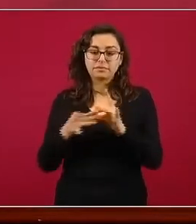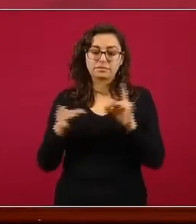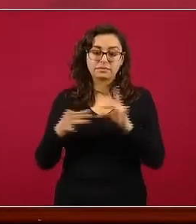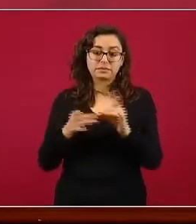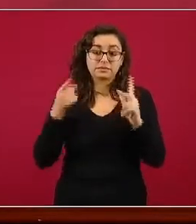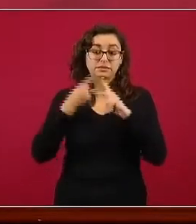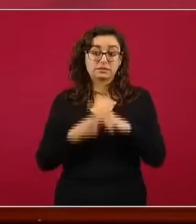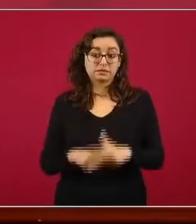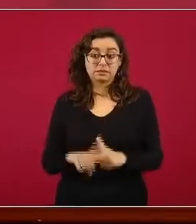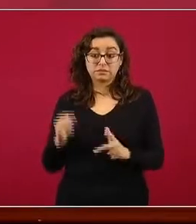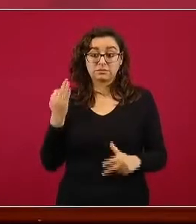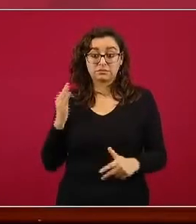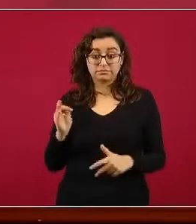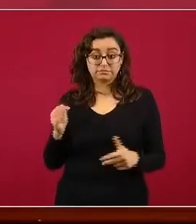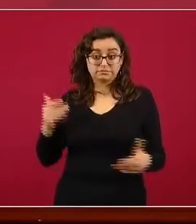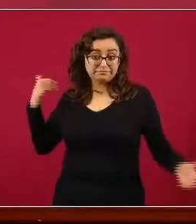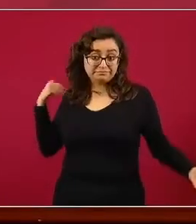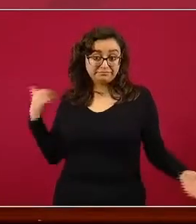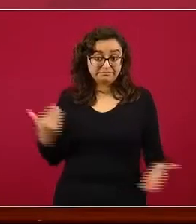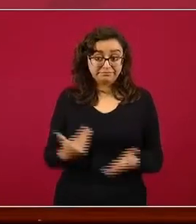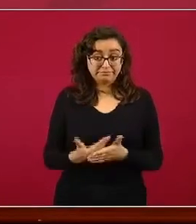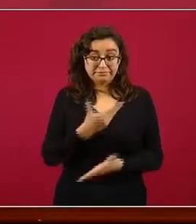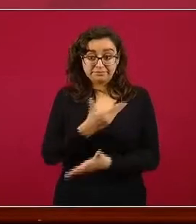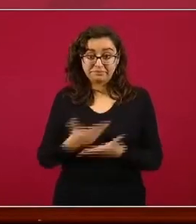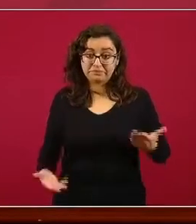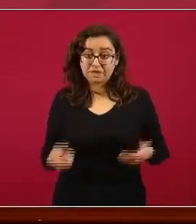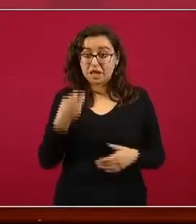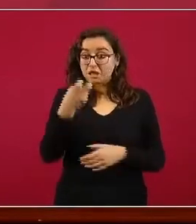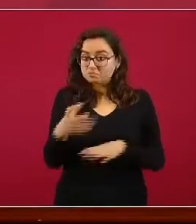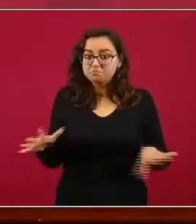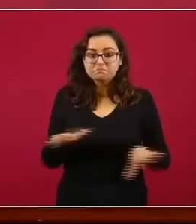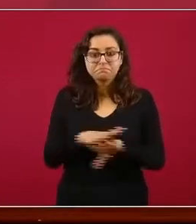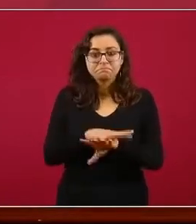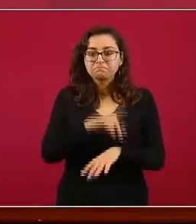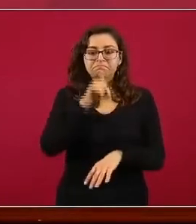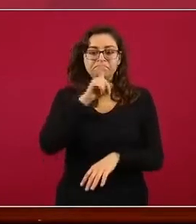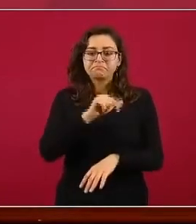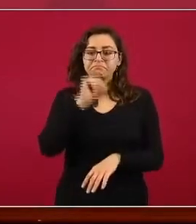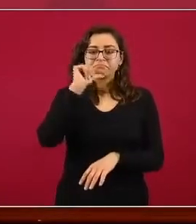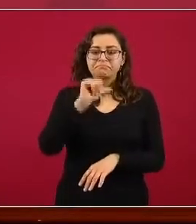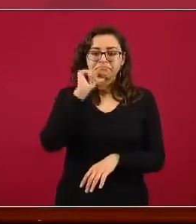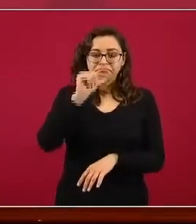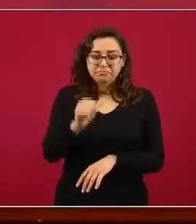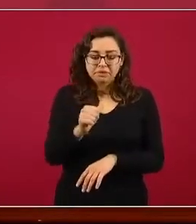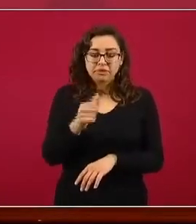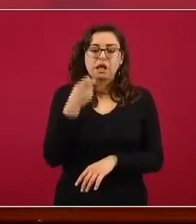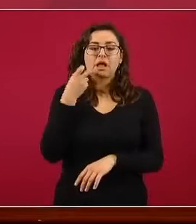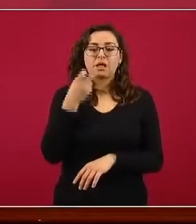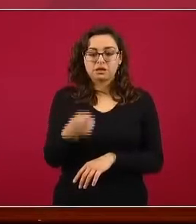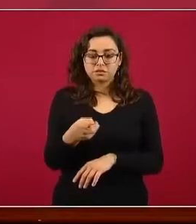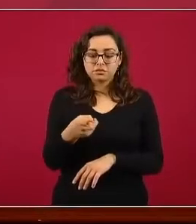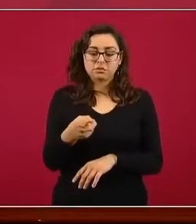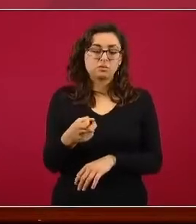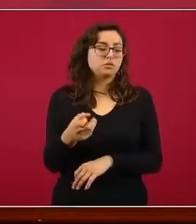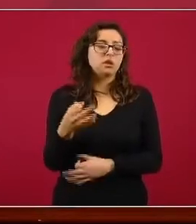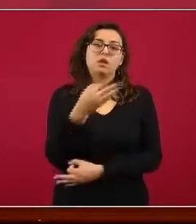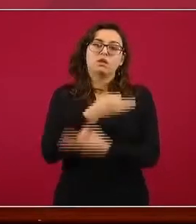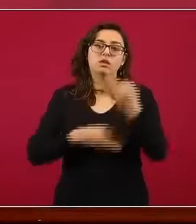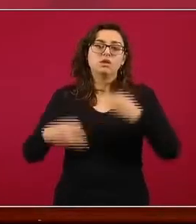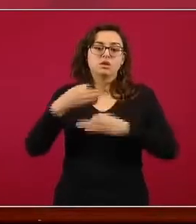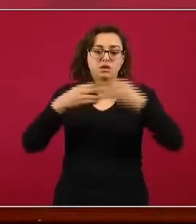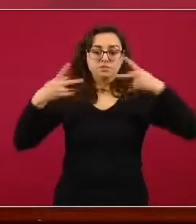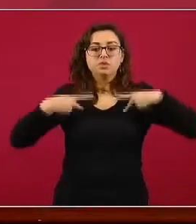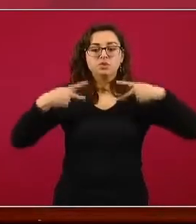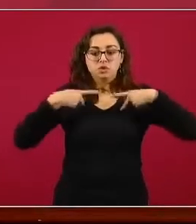febrero hasta la fecha. Entonces eso no ha variado. Y esos son los mecanismos para proteger de manera directa la